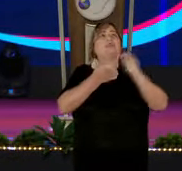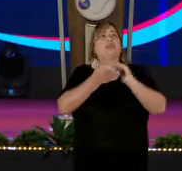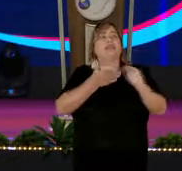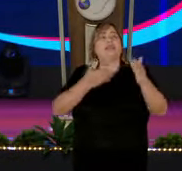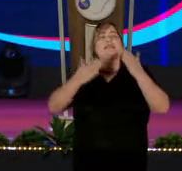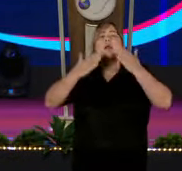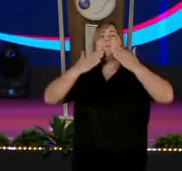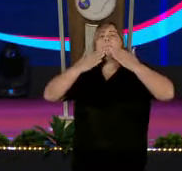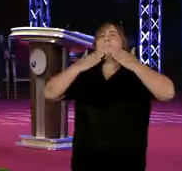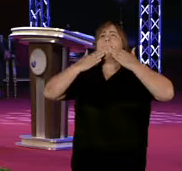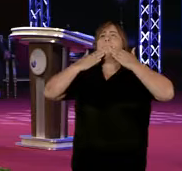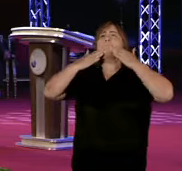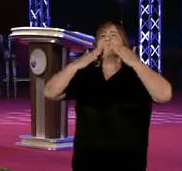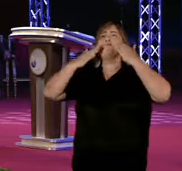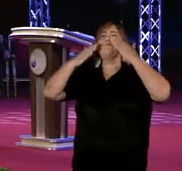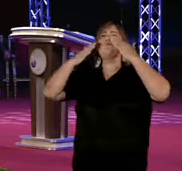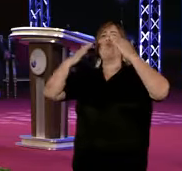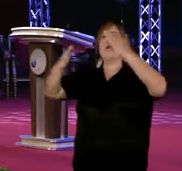Bienaventurados los que habitan, ¿qué?